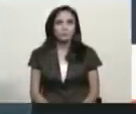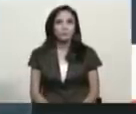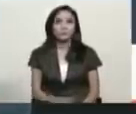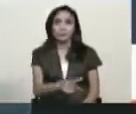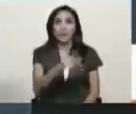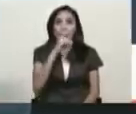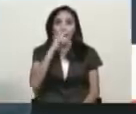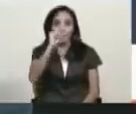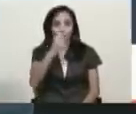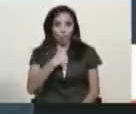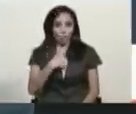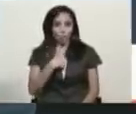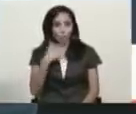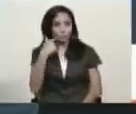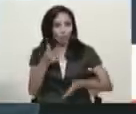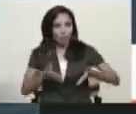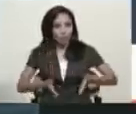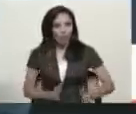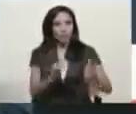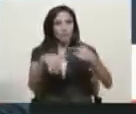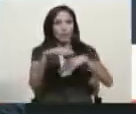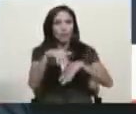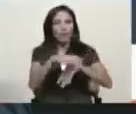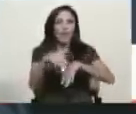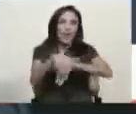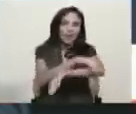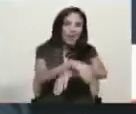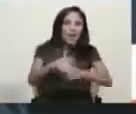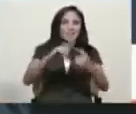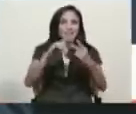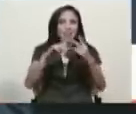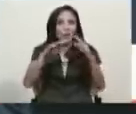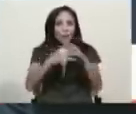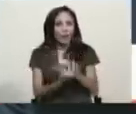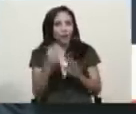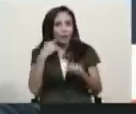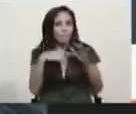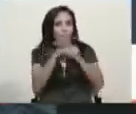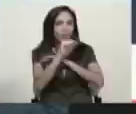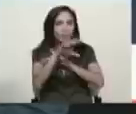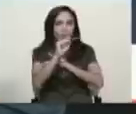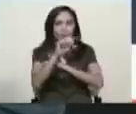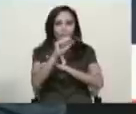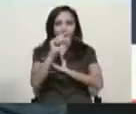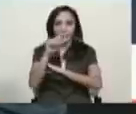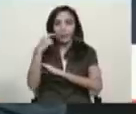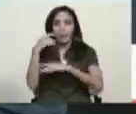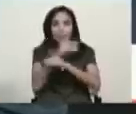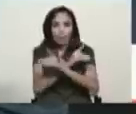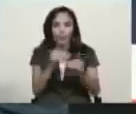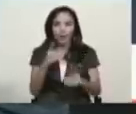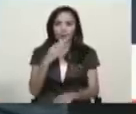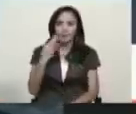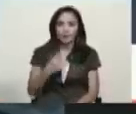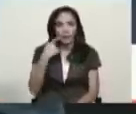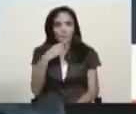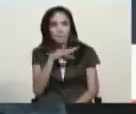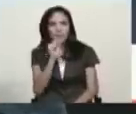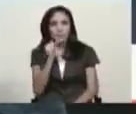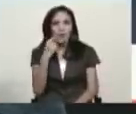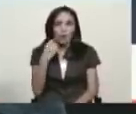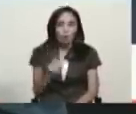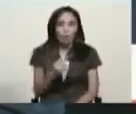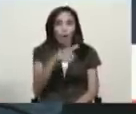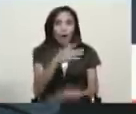Maduro viene de las calles, de los barrios. ¿Cuál ha sido mi escuela de democracia? Los